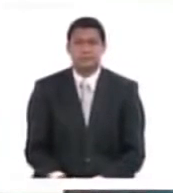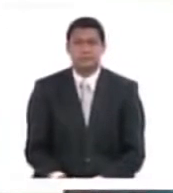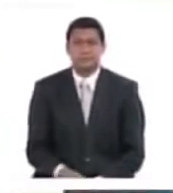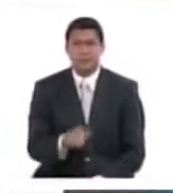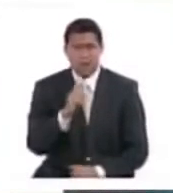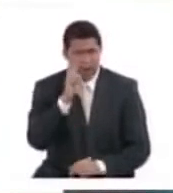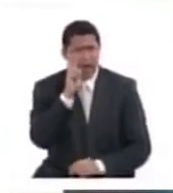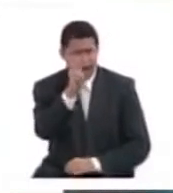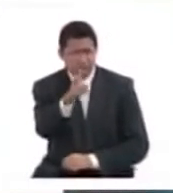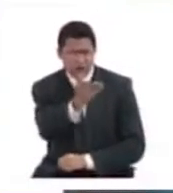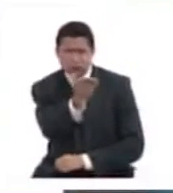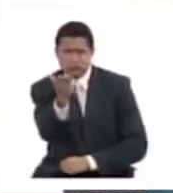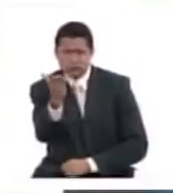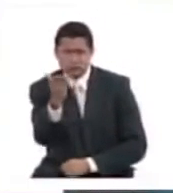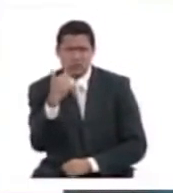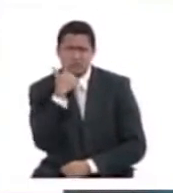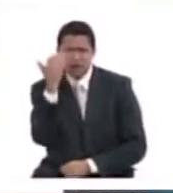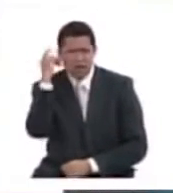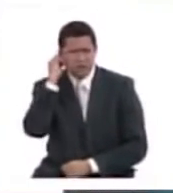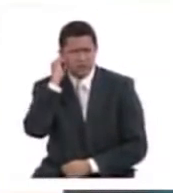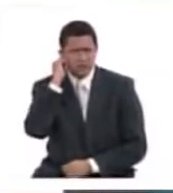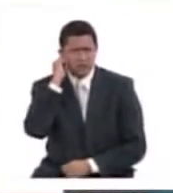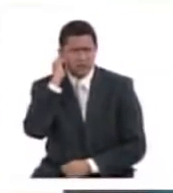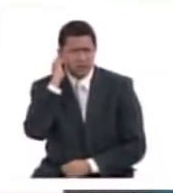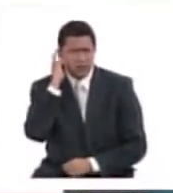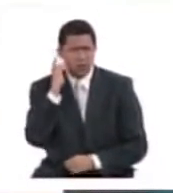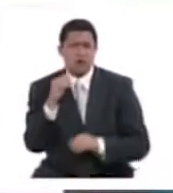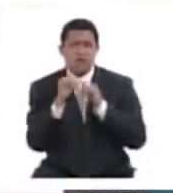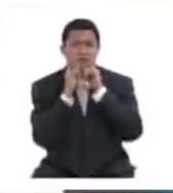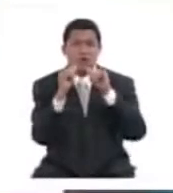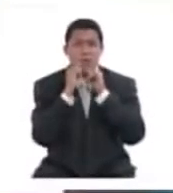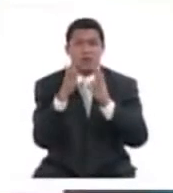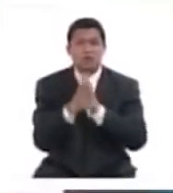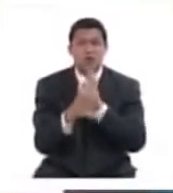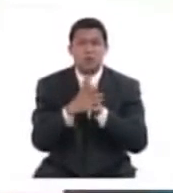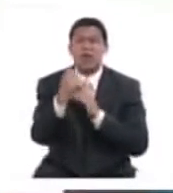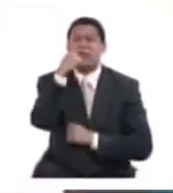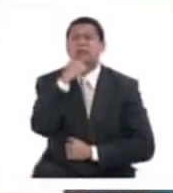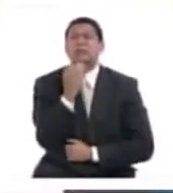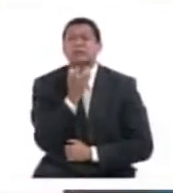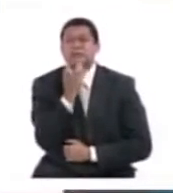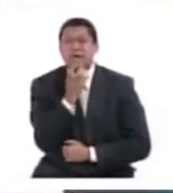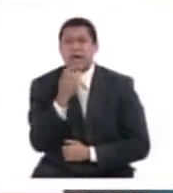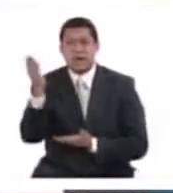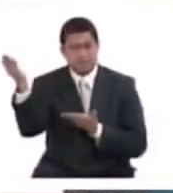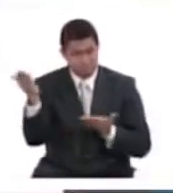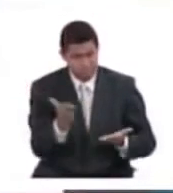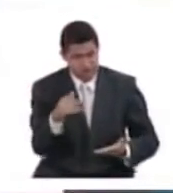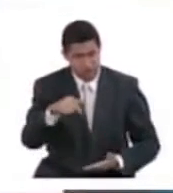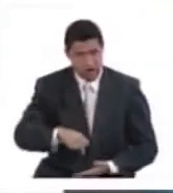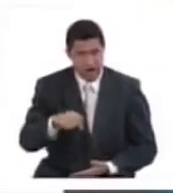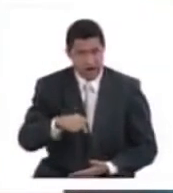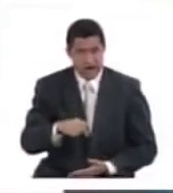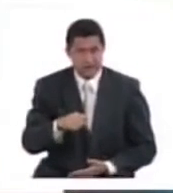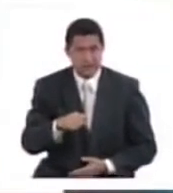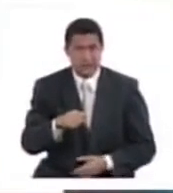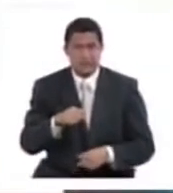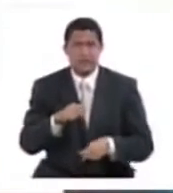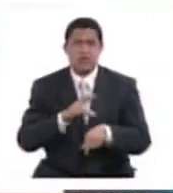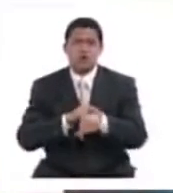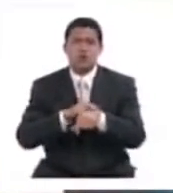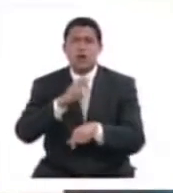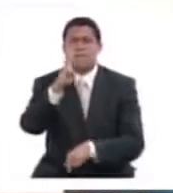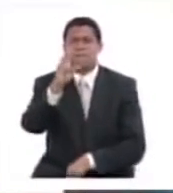Ese introductorio que ustedes veían hace minutos se trata de una información relacionada a la difteria y para hablar de este tema me acompaña acá en el estudio